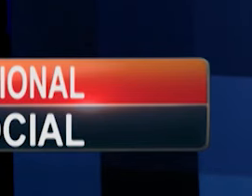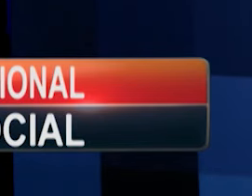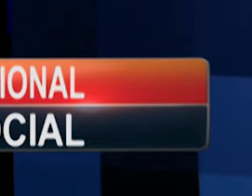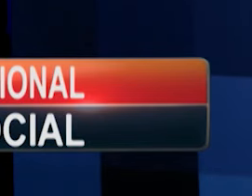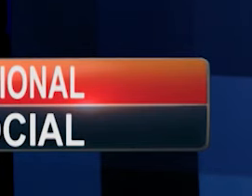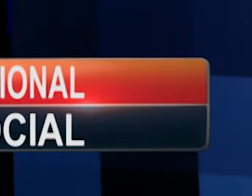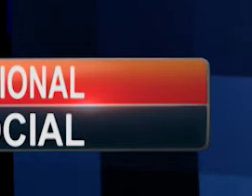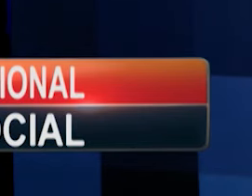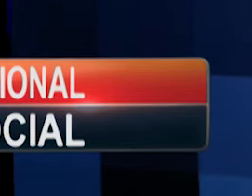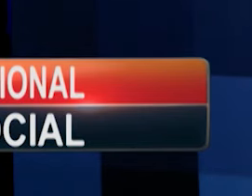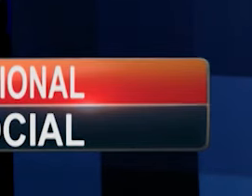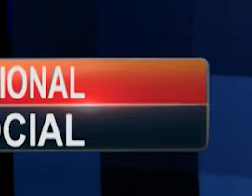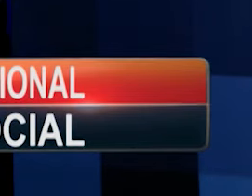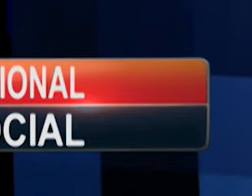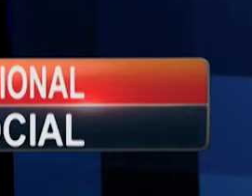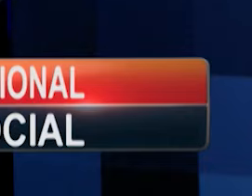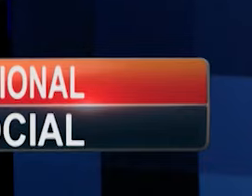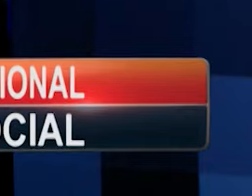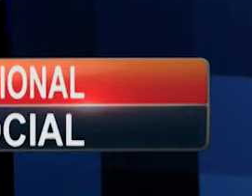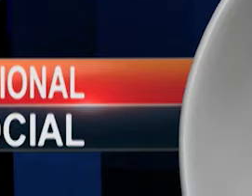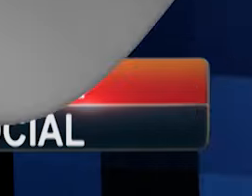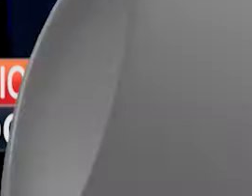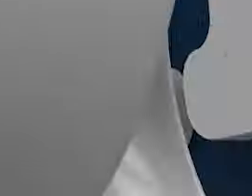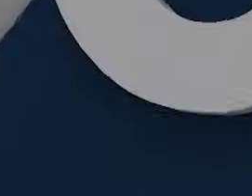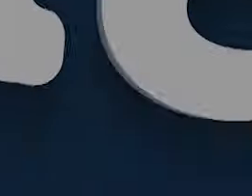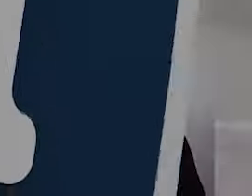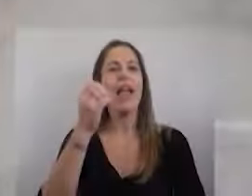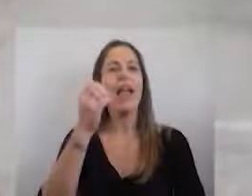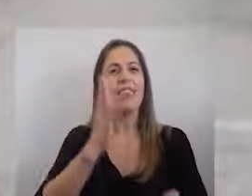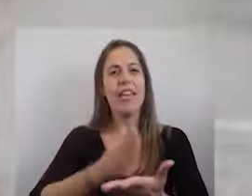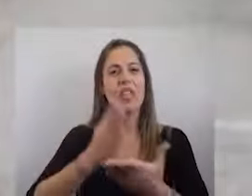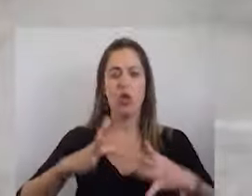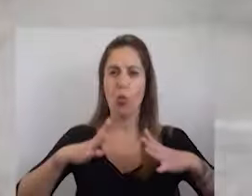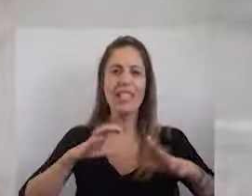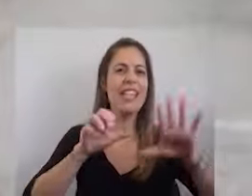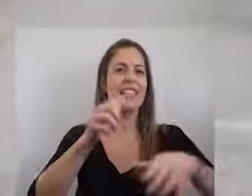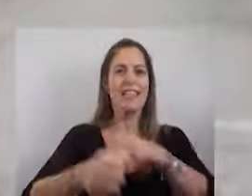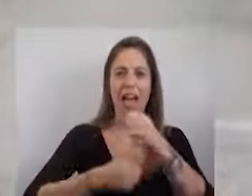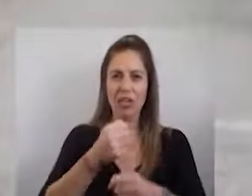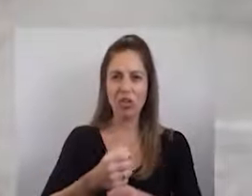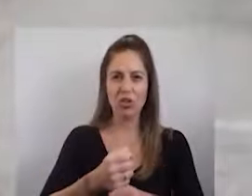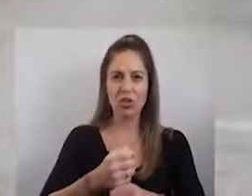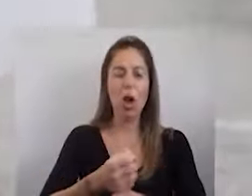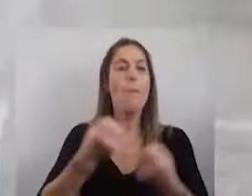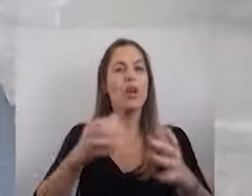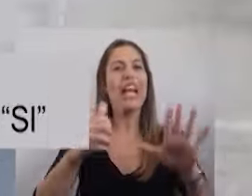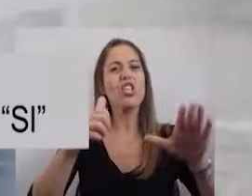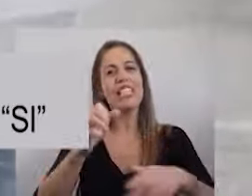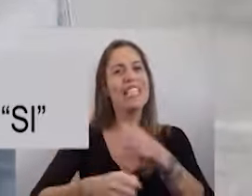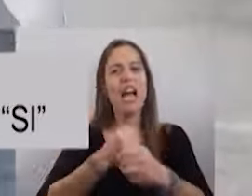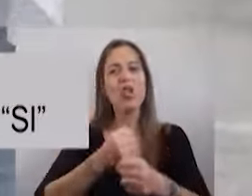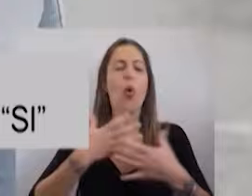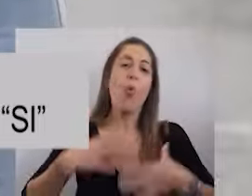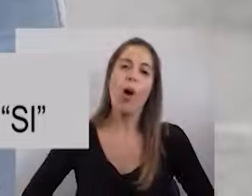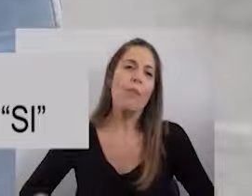esta cadena nacional y las repercusiones que luego surgieron. Recuperar el derecho a jubilarse a los 60 años. Porque a los